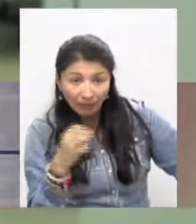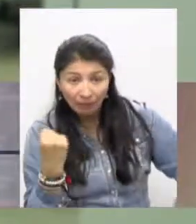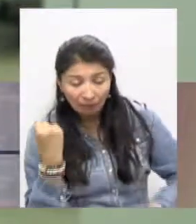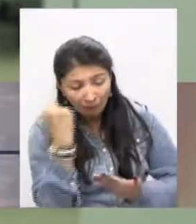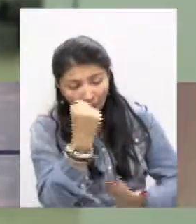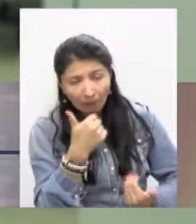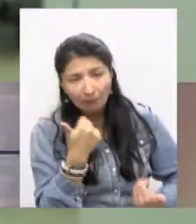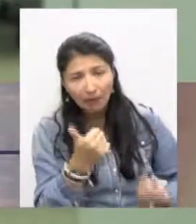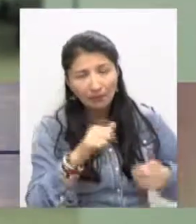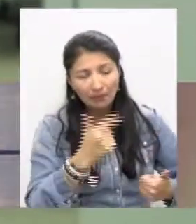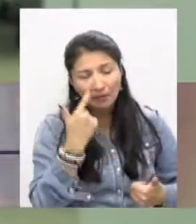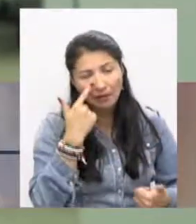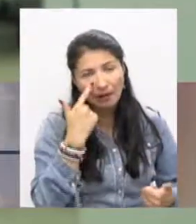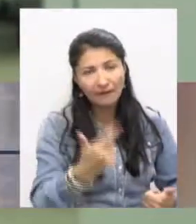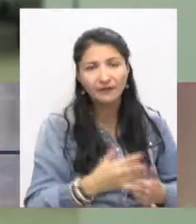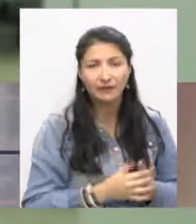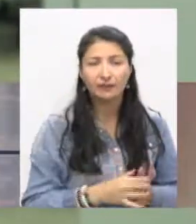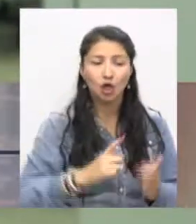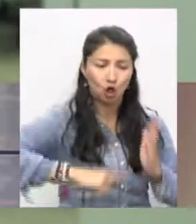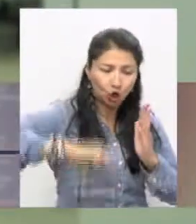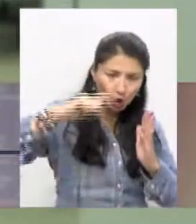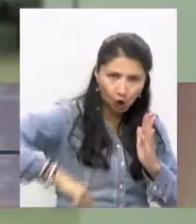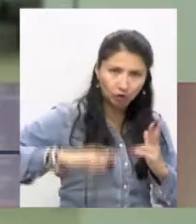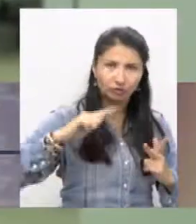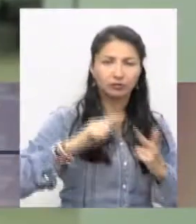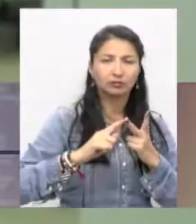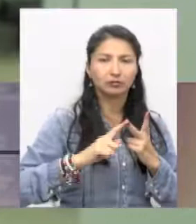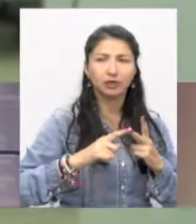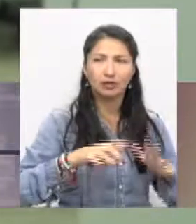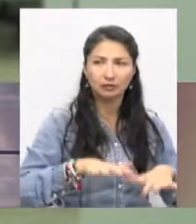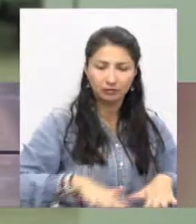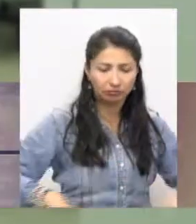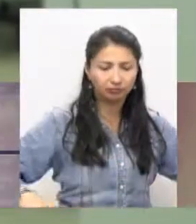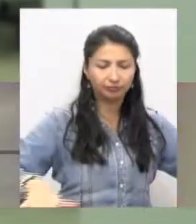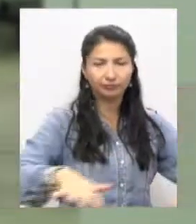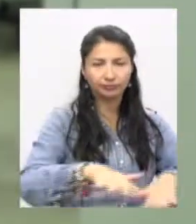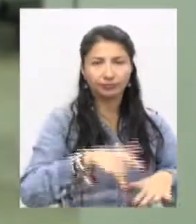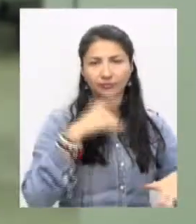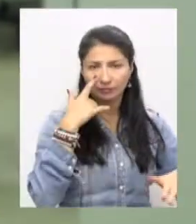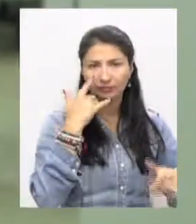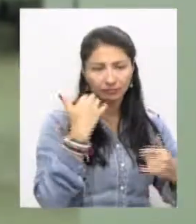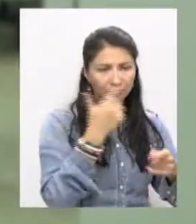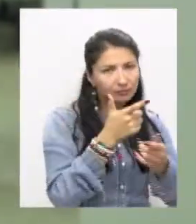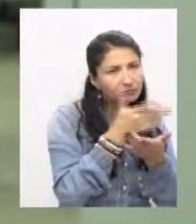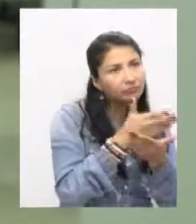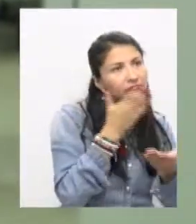si estos recursos se invirtieron a través de contrataciones en las zonas